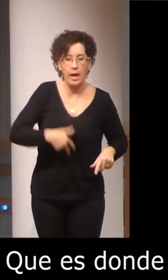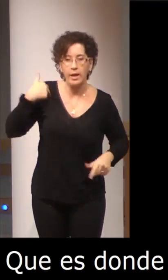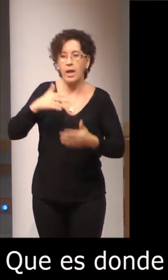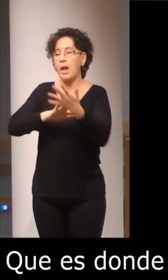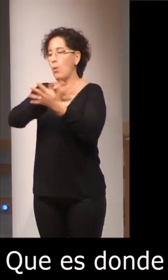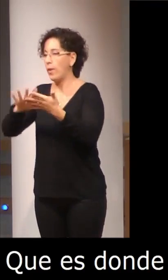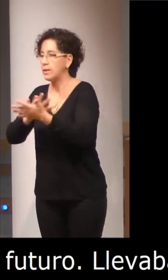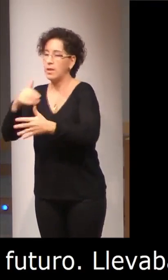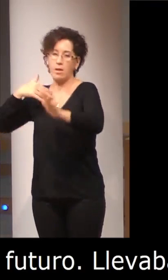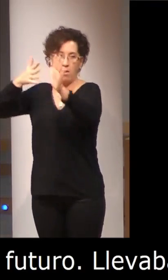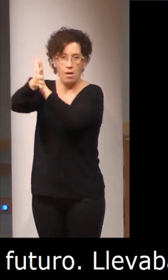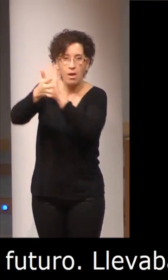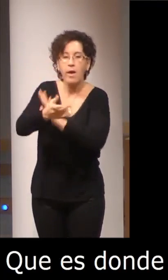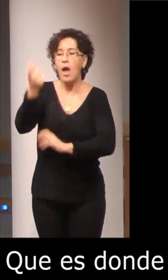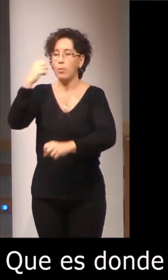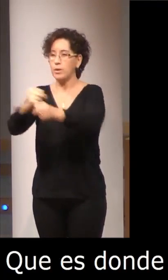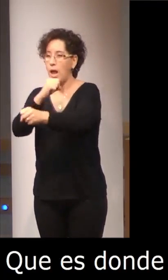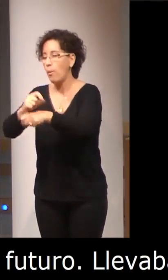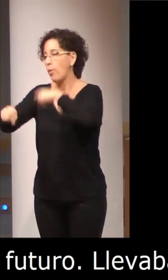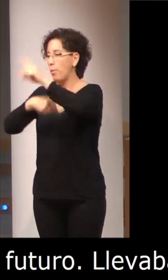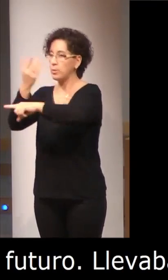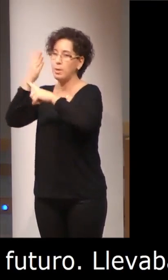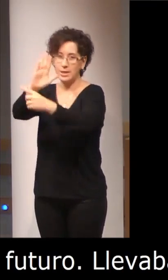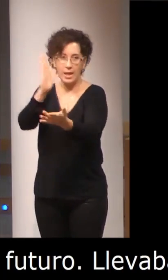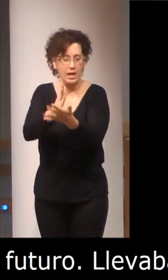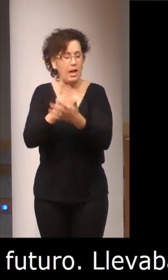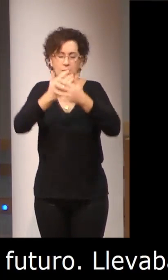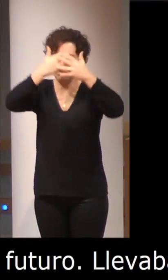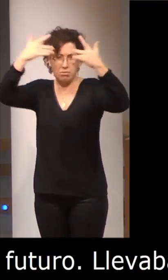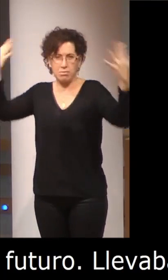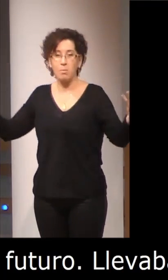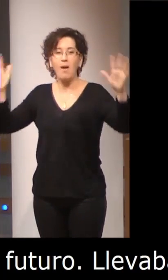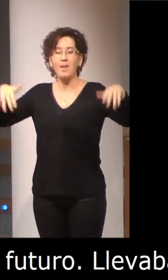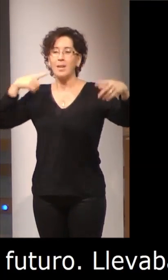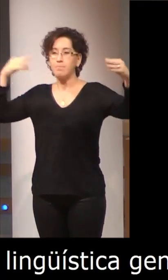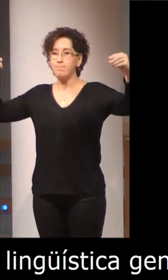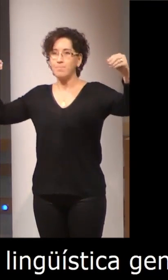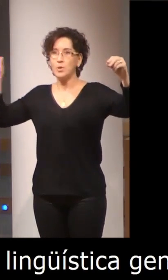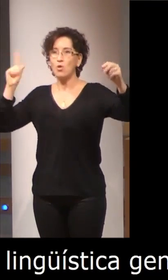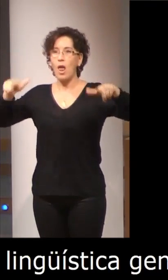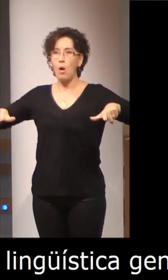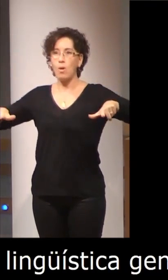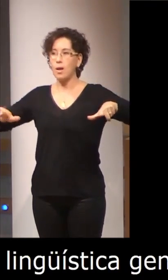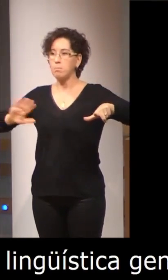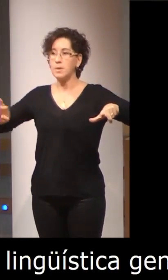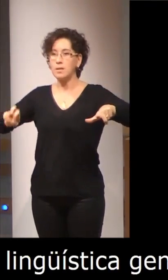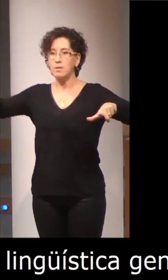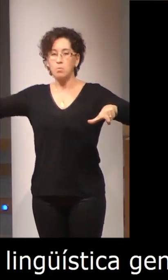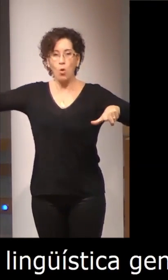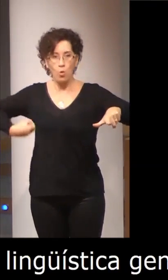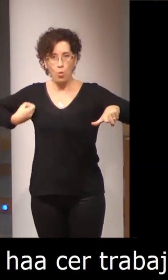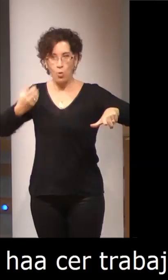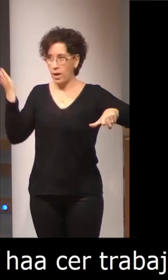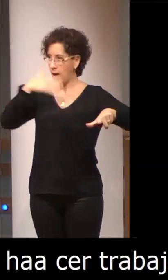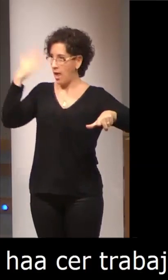poniendo a mis alumnos a hacer trabajos y luego los alumnos presentaban trabajos en las clases, pero se quedaba todo ahí en el aula y eso no salía a la sociedad. Ahora,